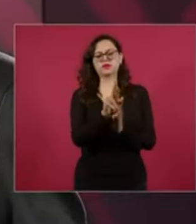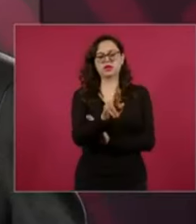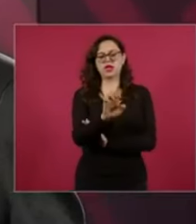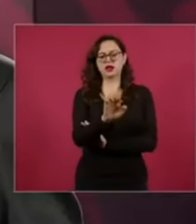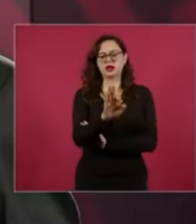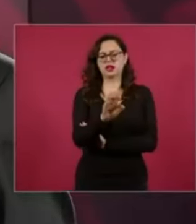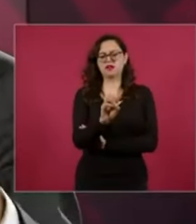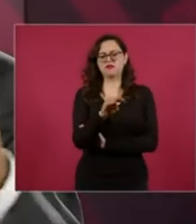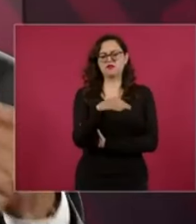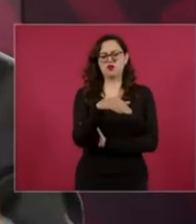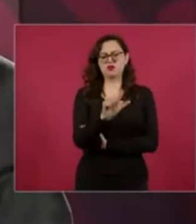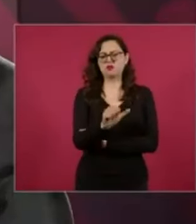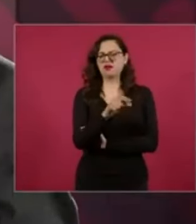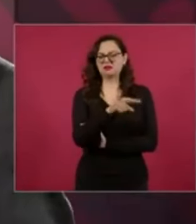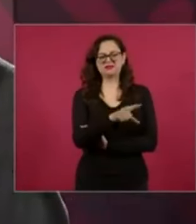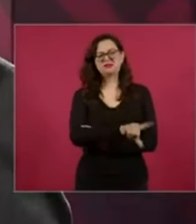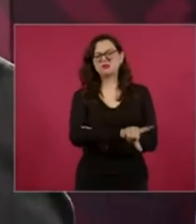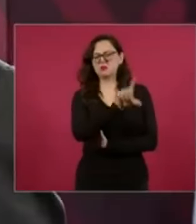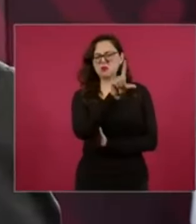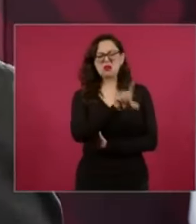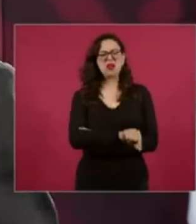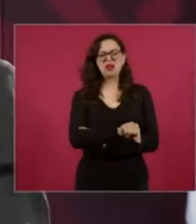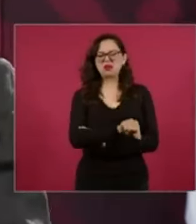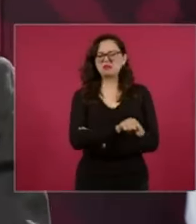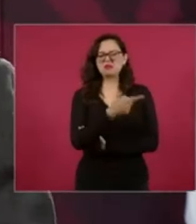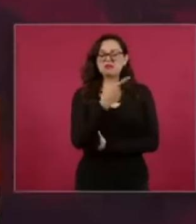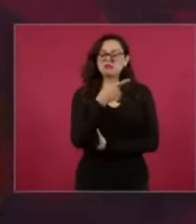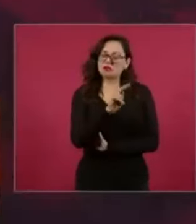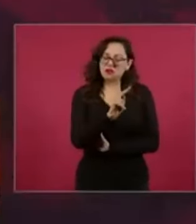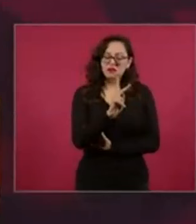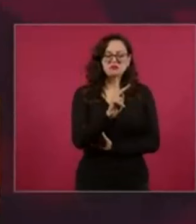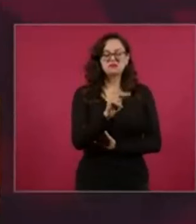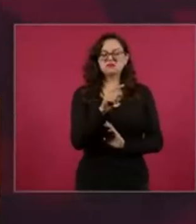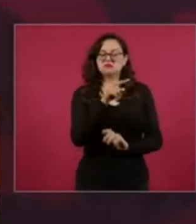vulgar buscan amarrar